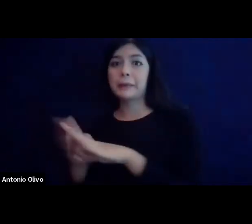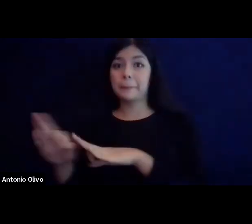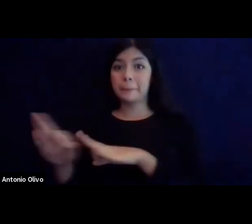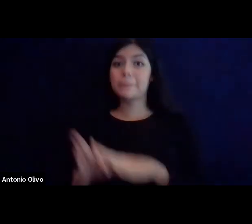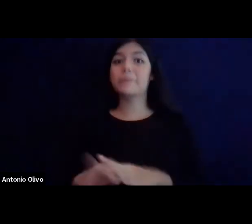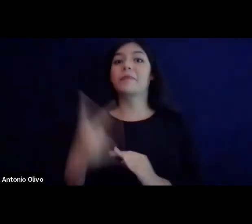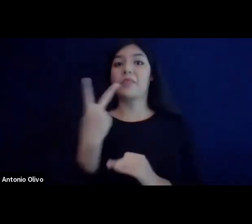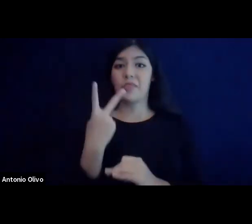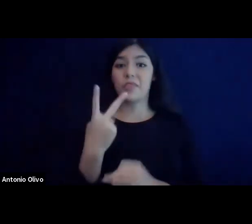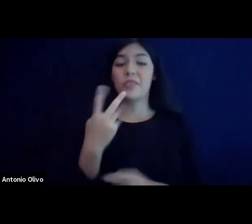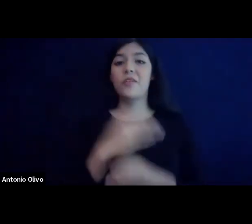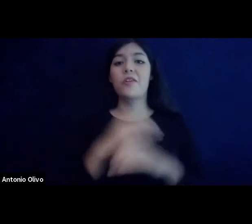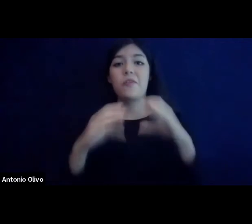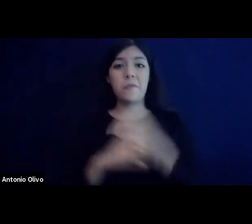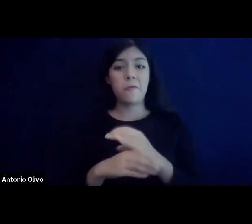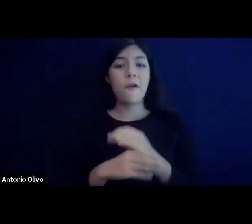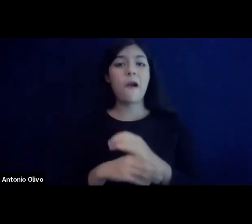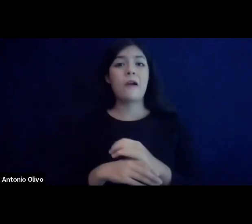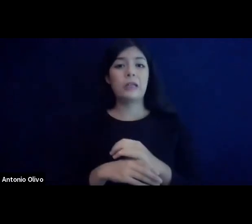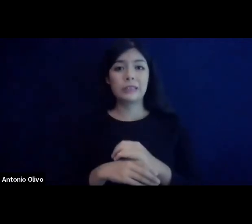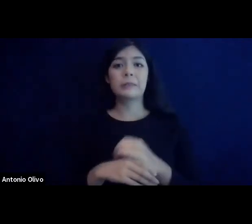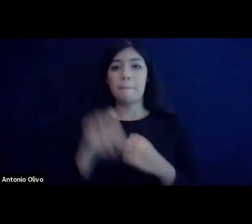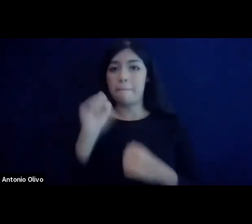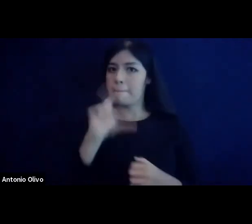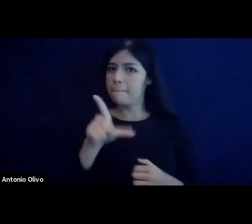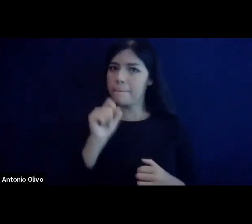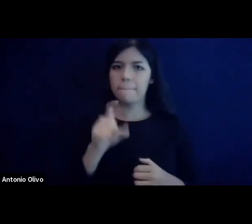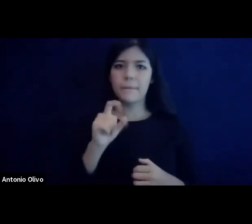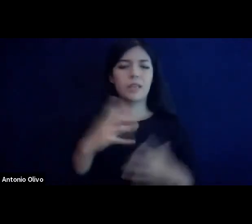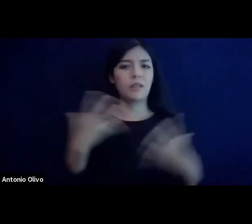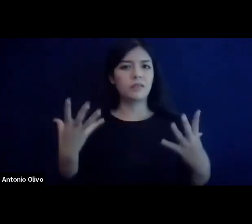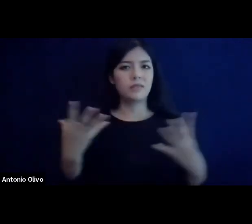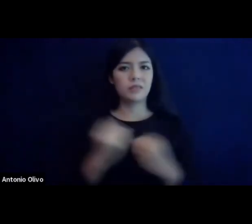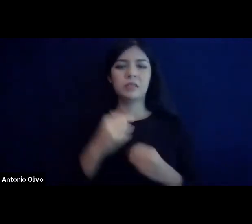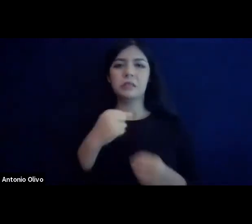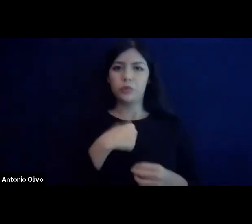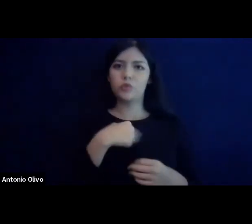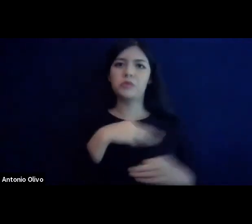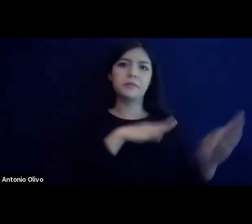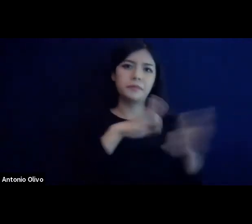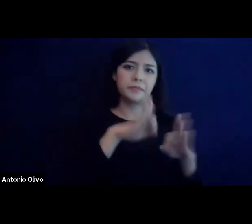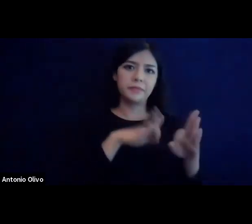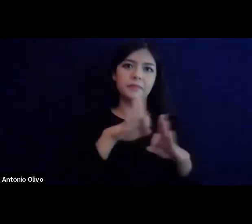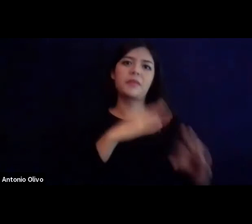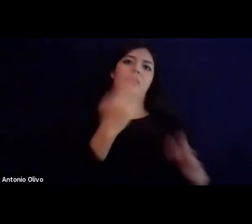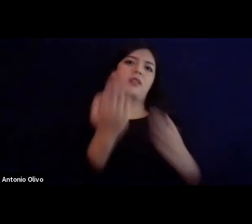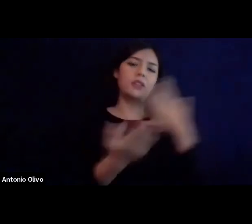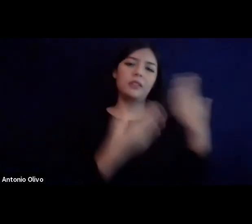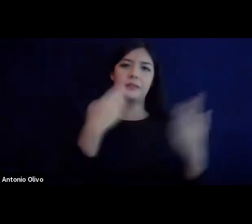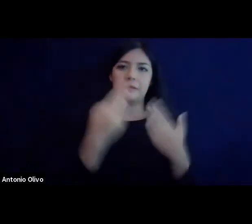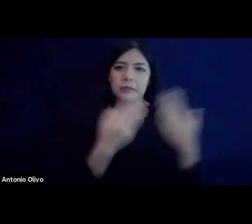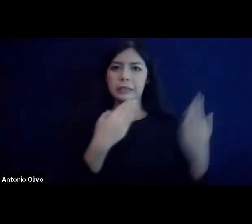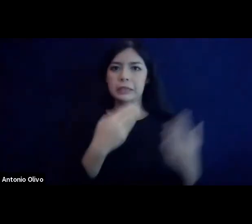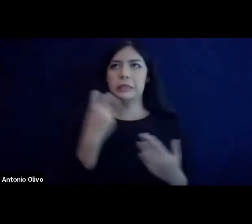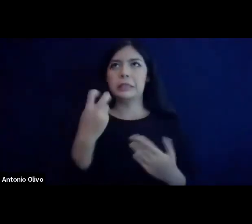un shock el estar estudiando y trabajando, pero la ventaja de esto es que en línea